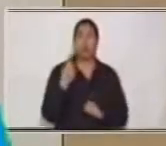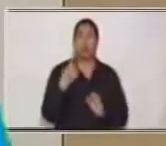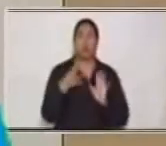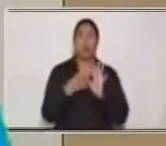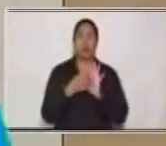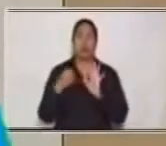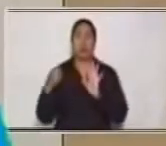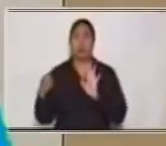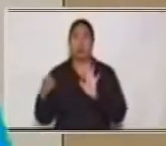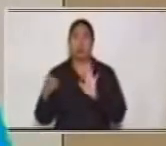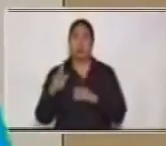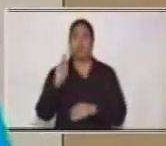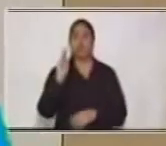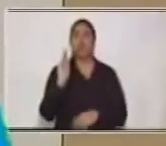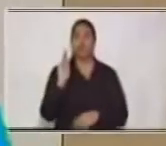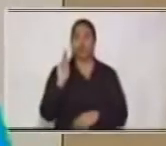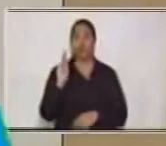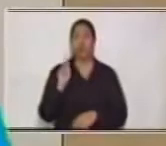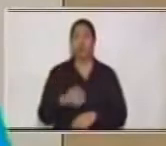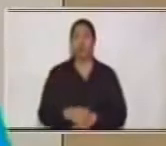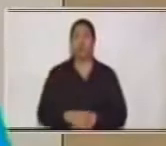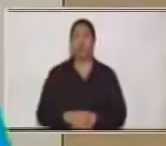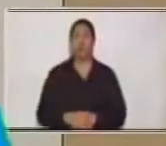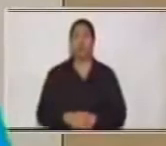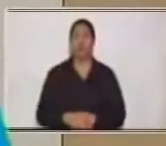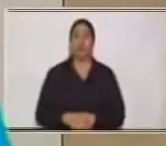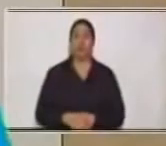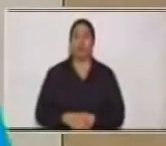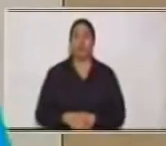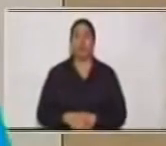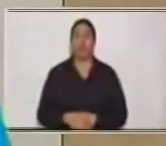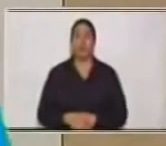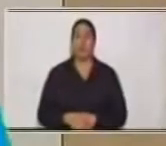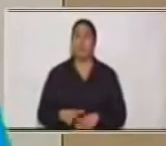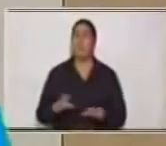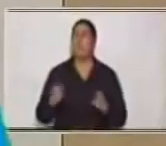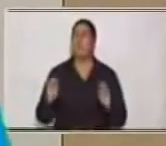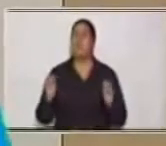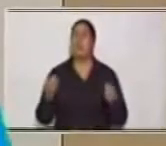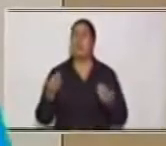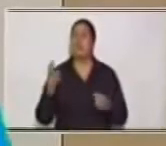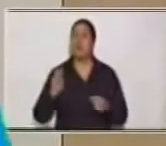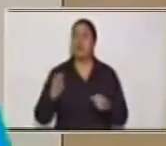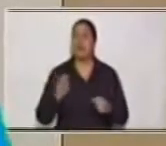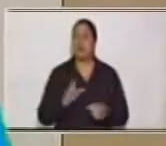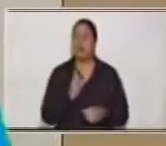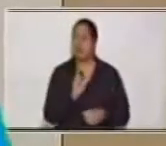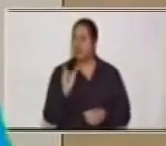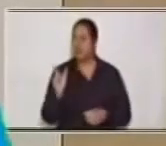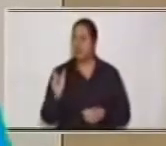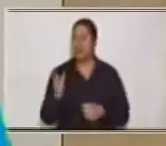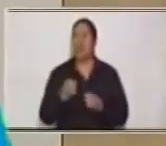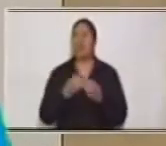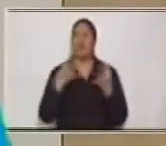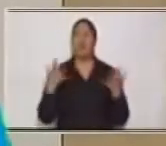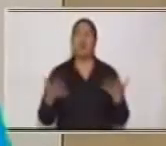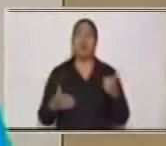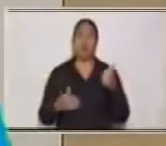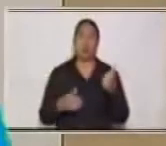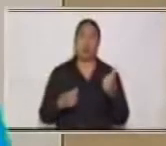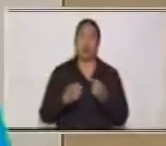eje Y. Entonces, ¿qué necesitamos para esa ecuación? El valor A y el valor